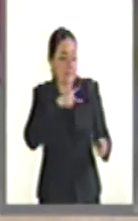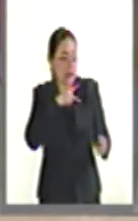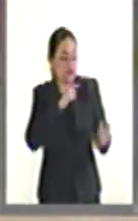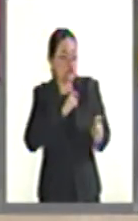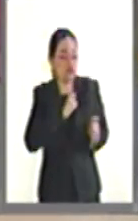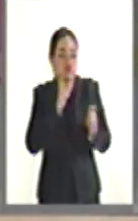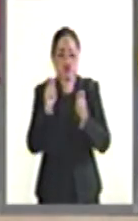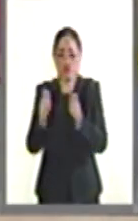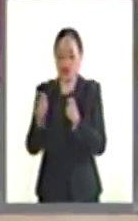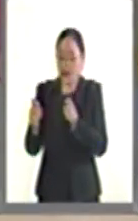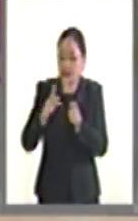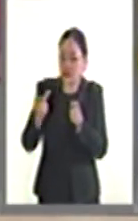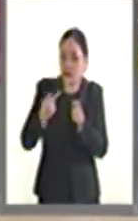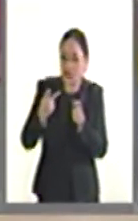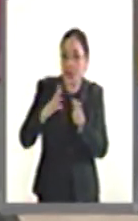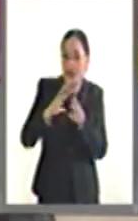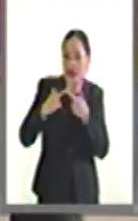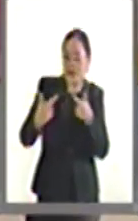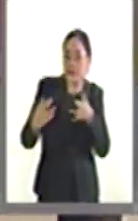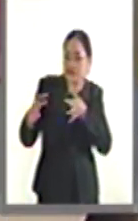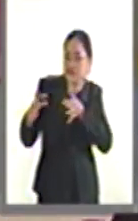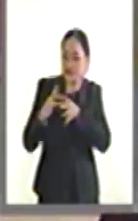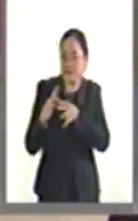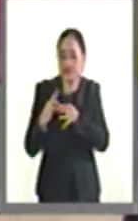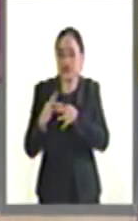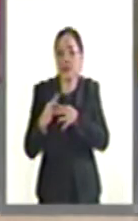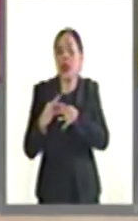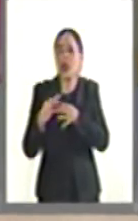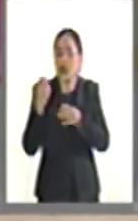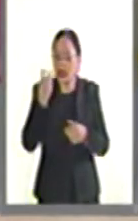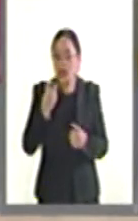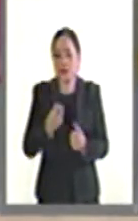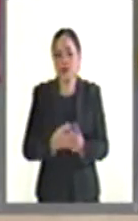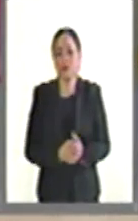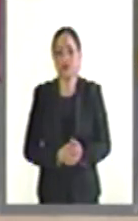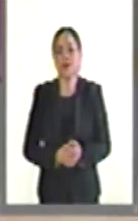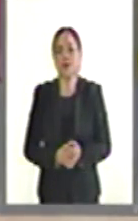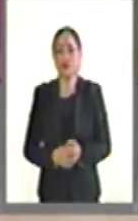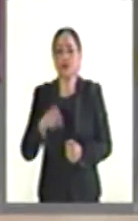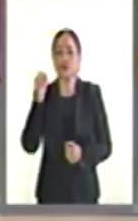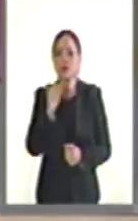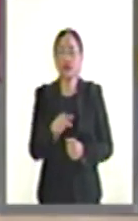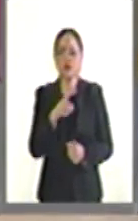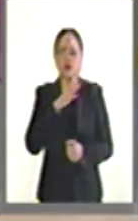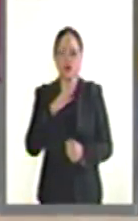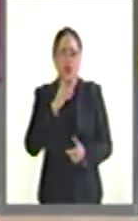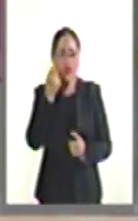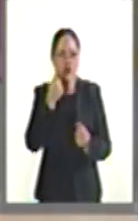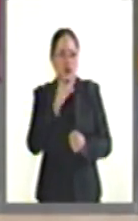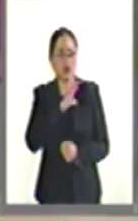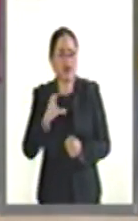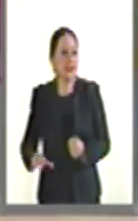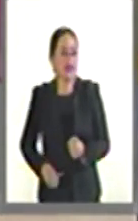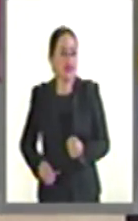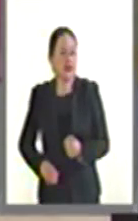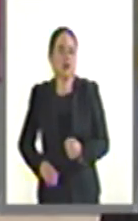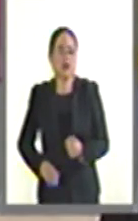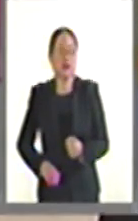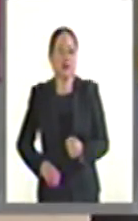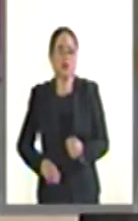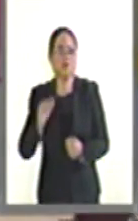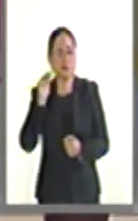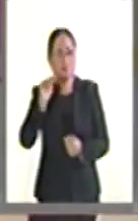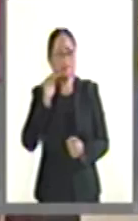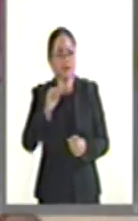a personas vinculadas directamente a ellos. Incluso hubo candidatos que